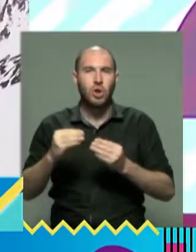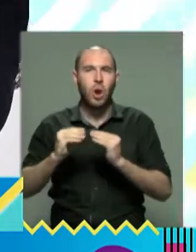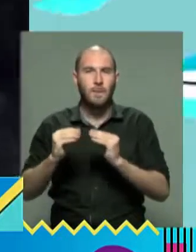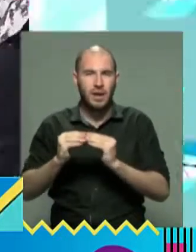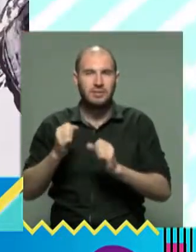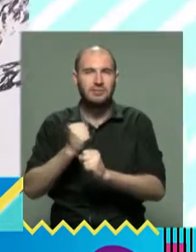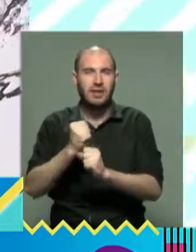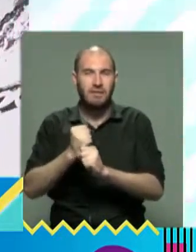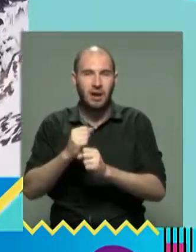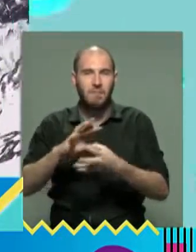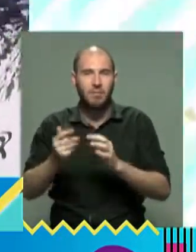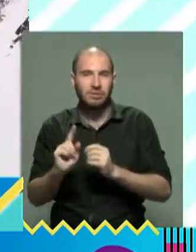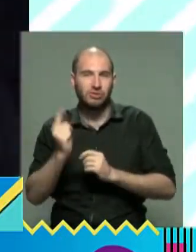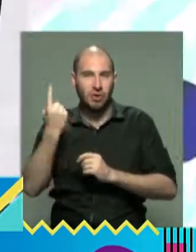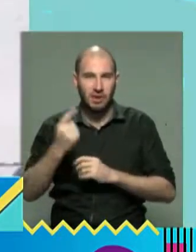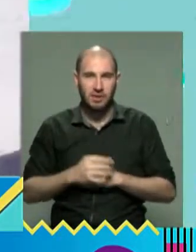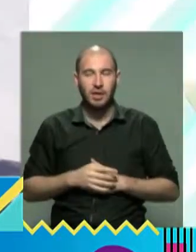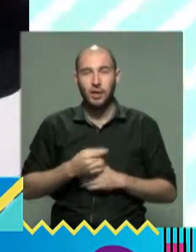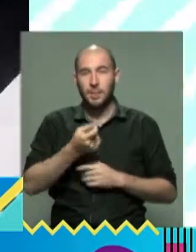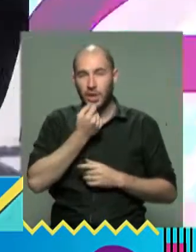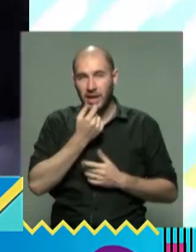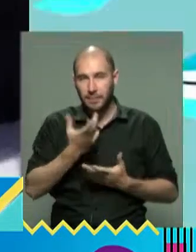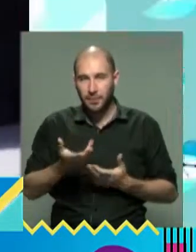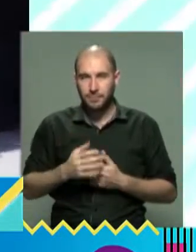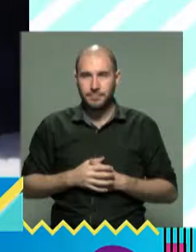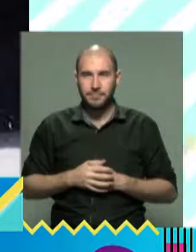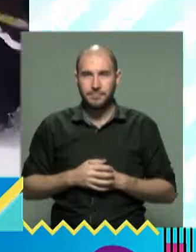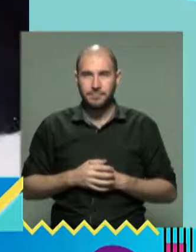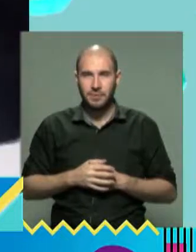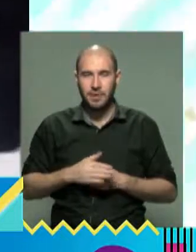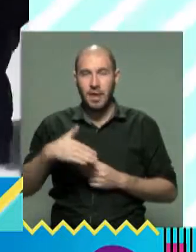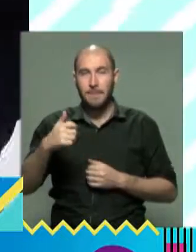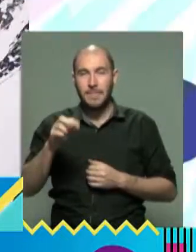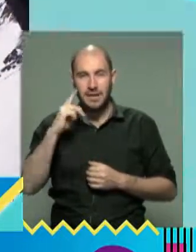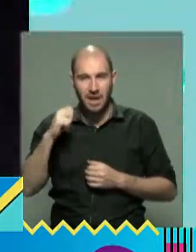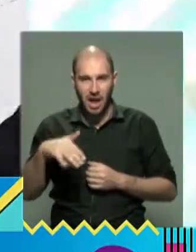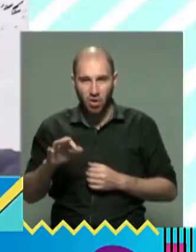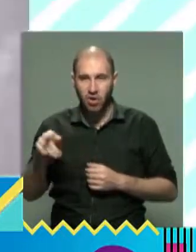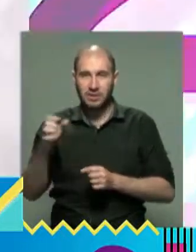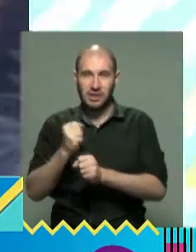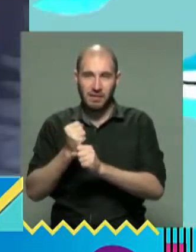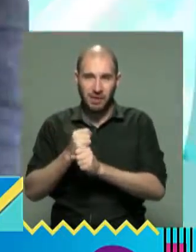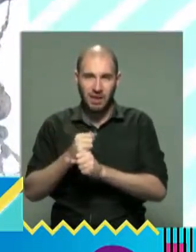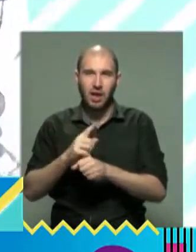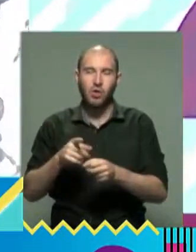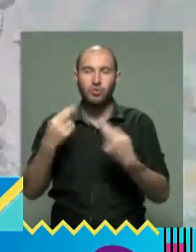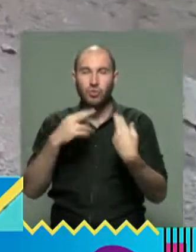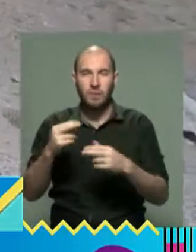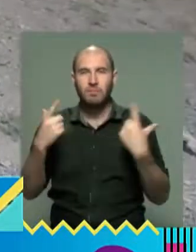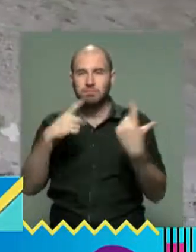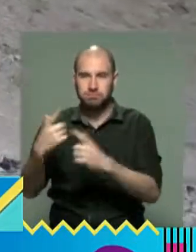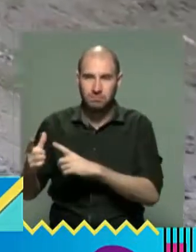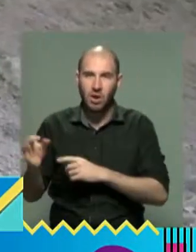que trabajan de manera independiente, como por ejemplo tenemos Mariano Pérez que trabaja con Aitú Aventura